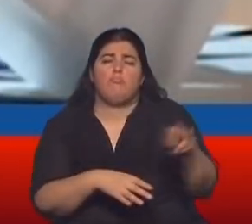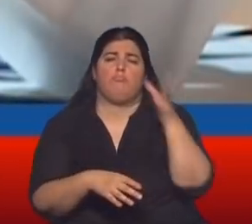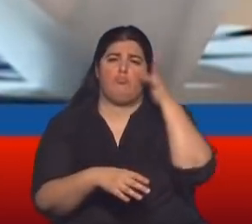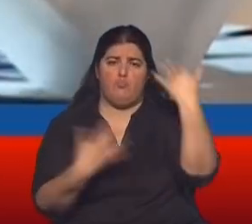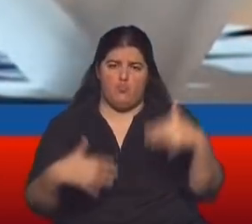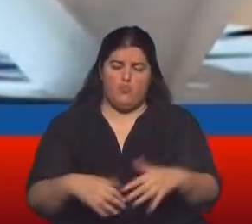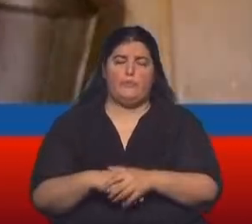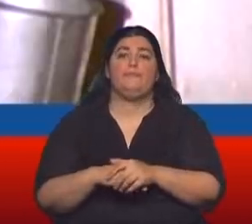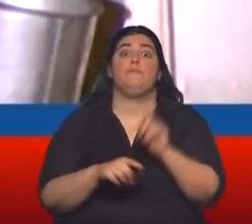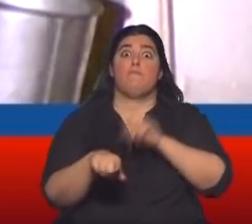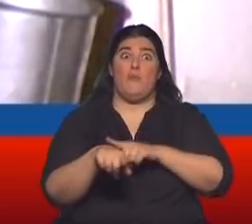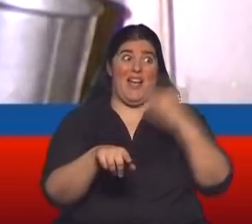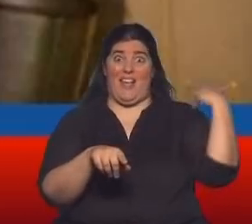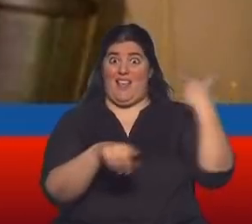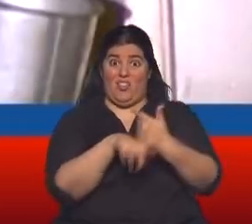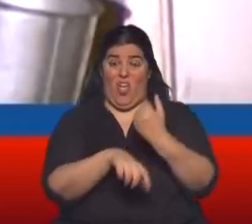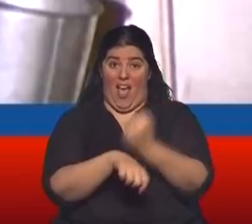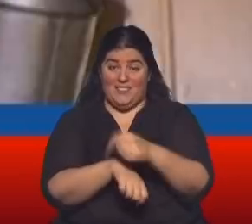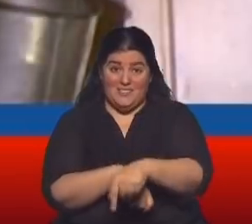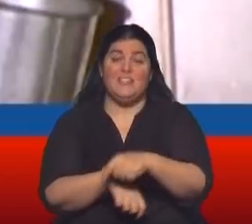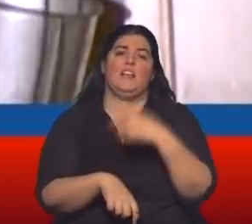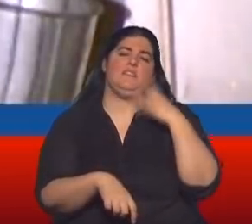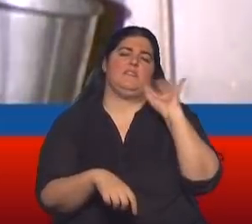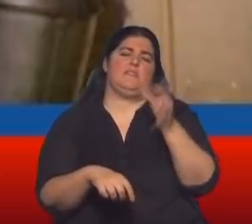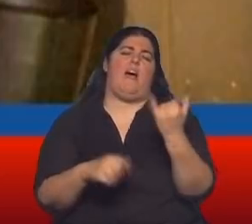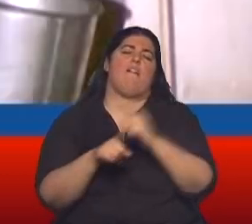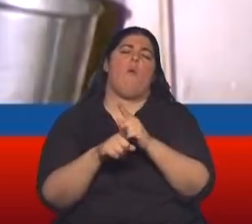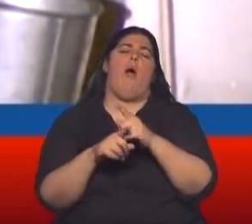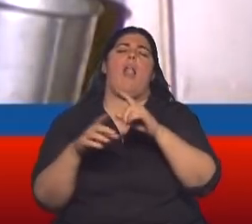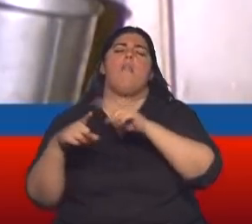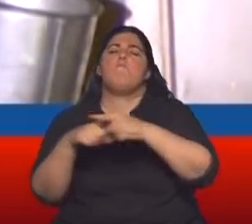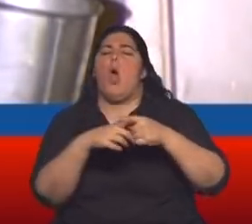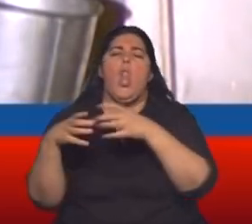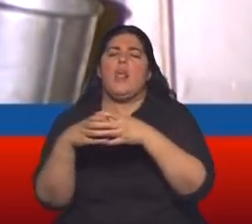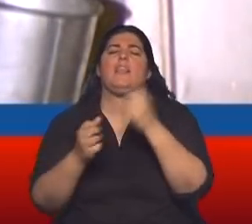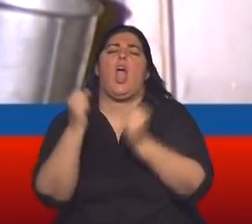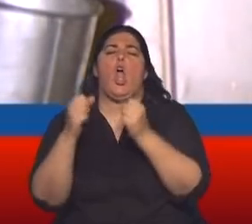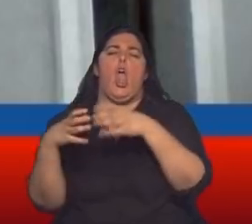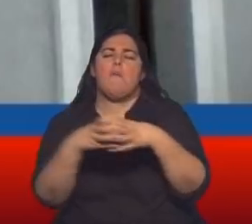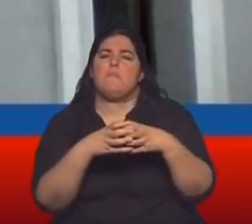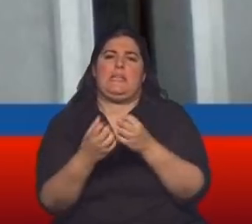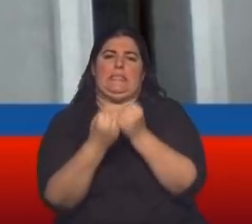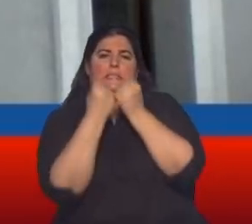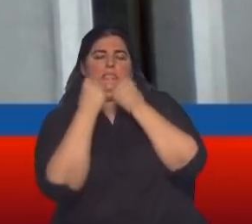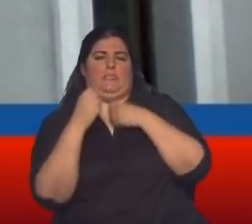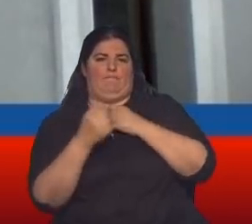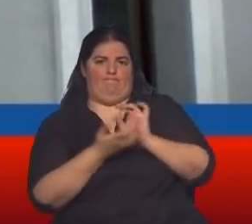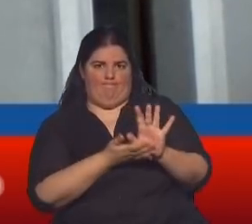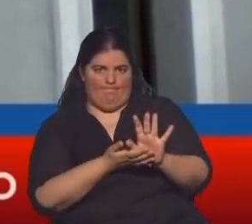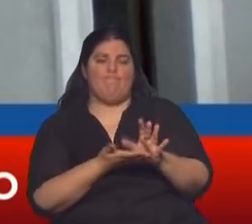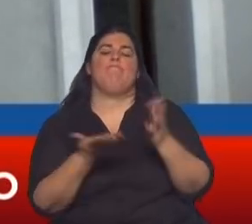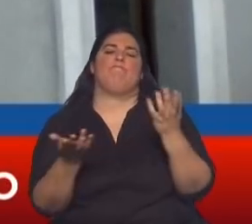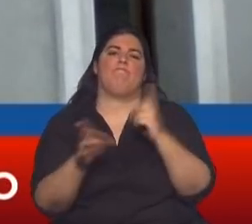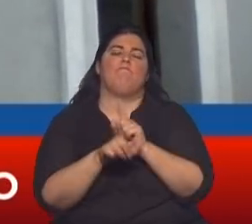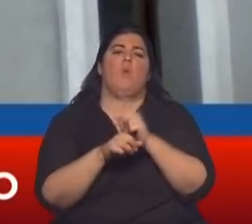Desde ese momento, se supo que el mandatario se enfrentará a fuertes resistencias políticas y económicas en un contexto de polarización y profunda grieta